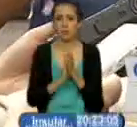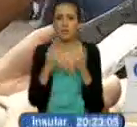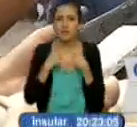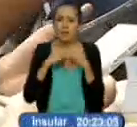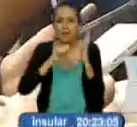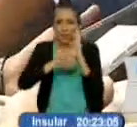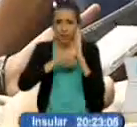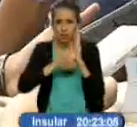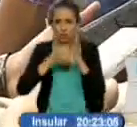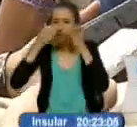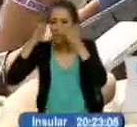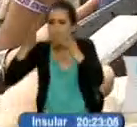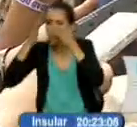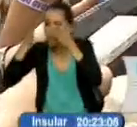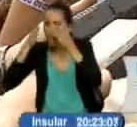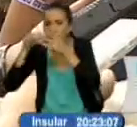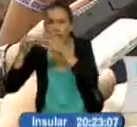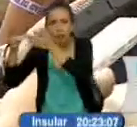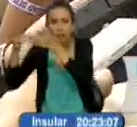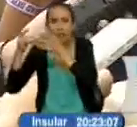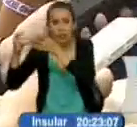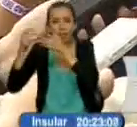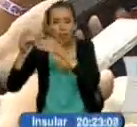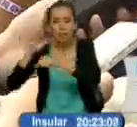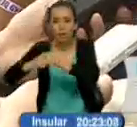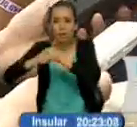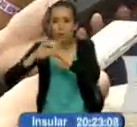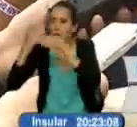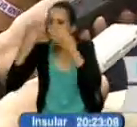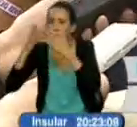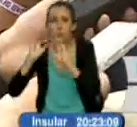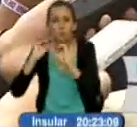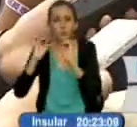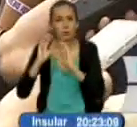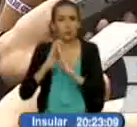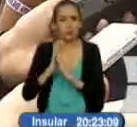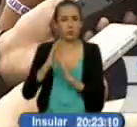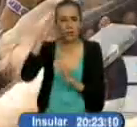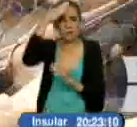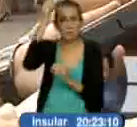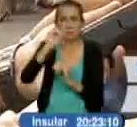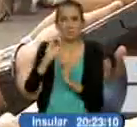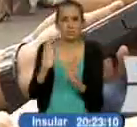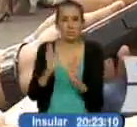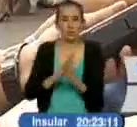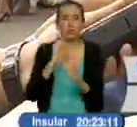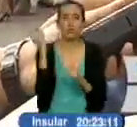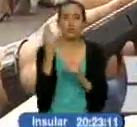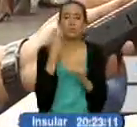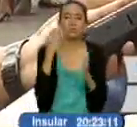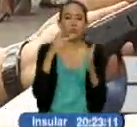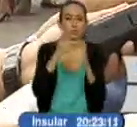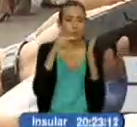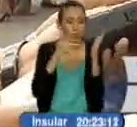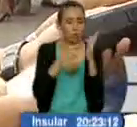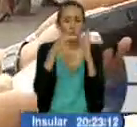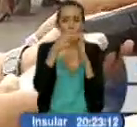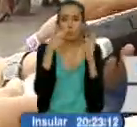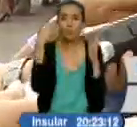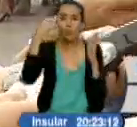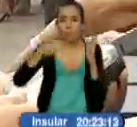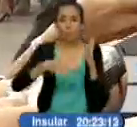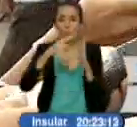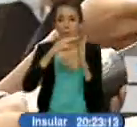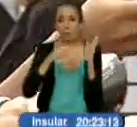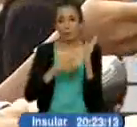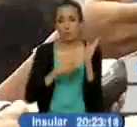persigue, audita con procedimientos legales y técnicos. El informe de Contraloría referido